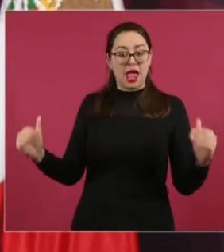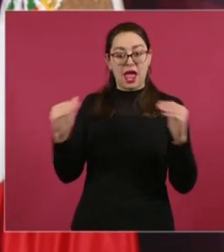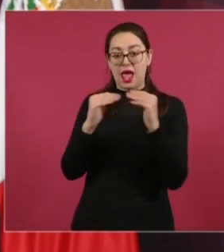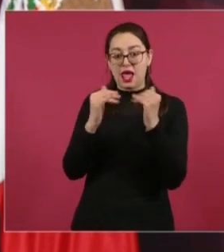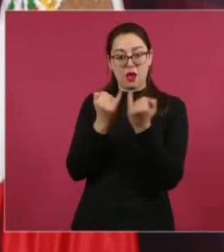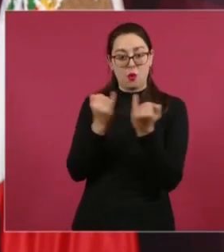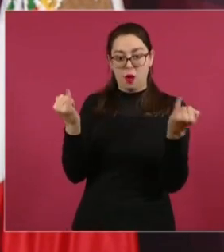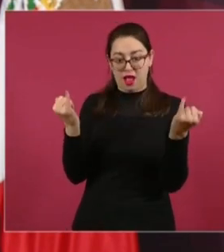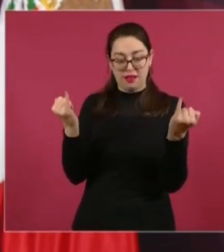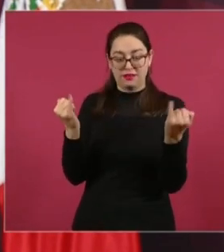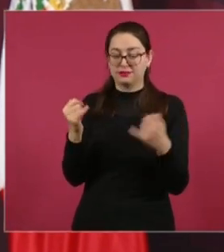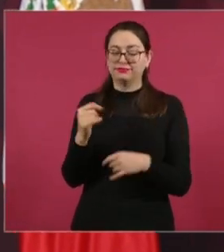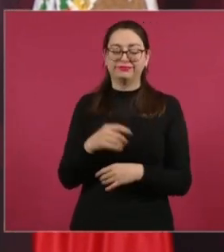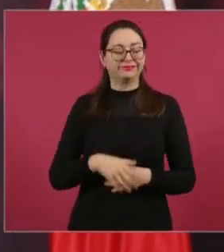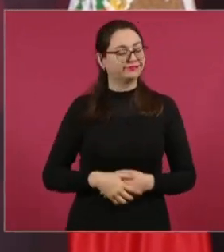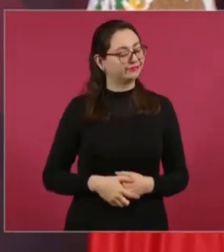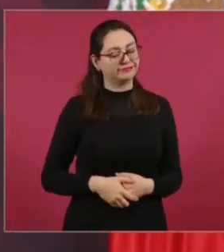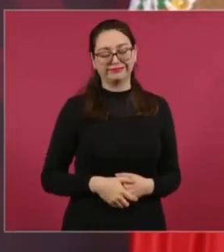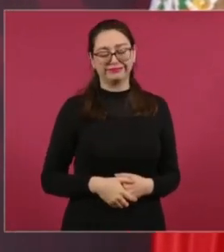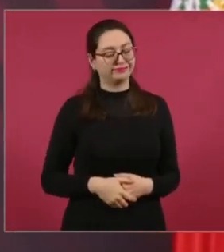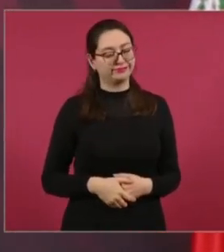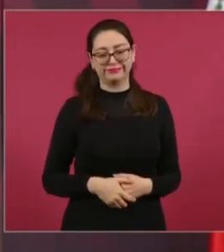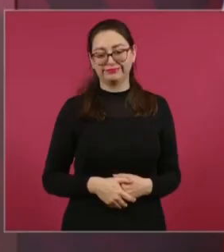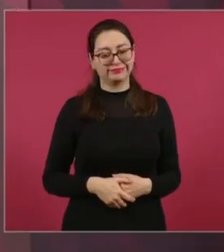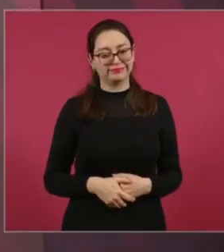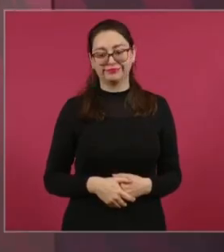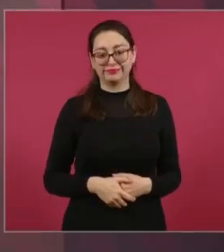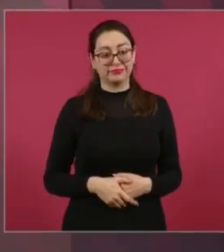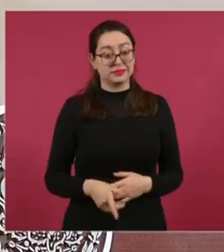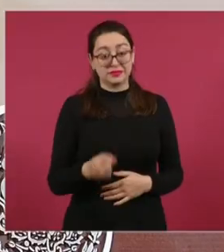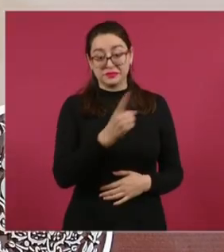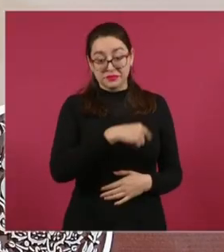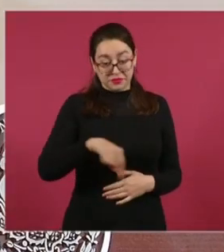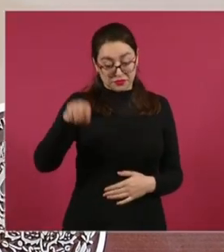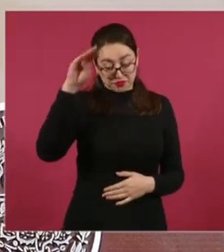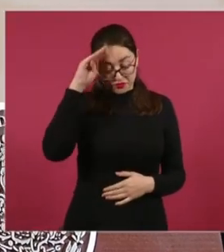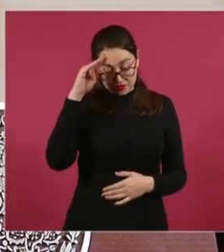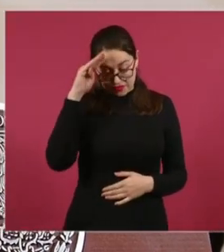Además, ellos no piensan, traman.